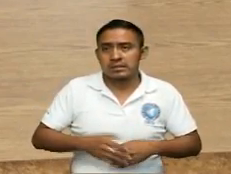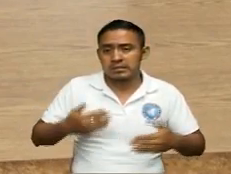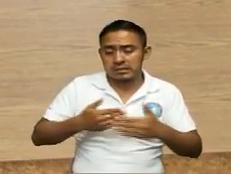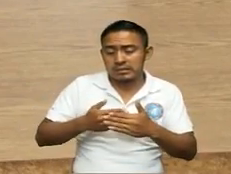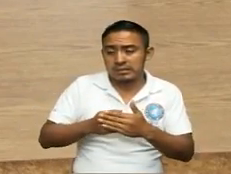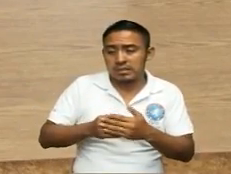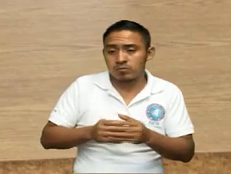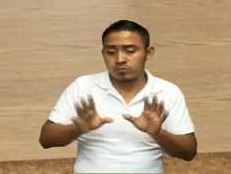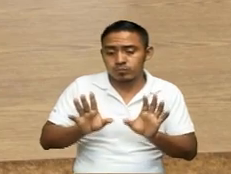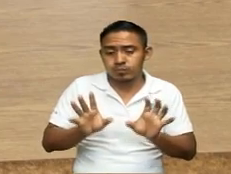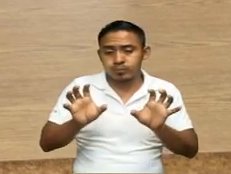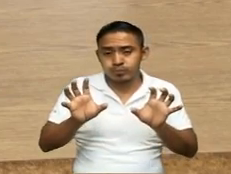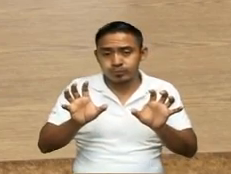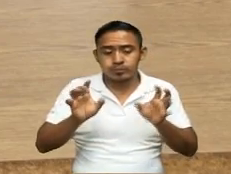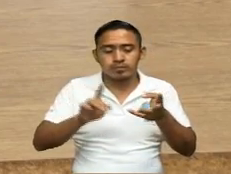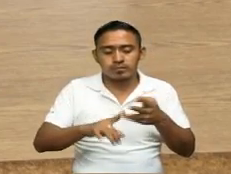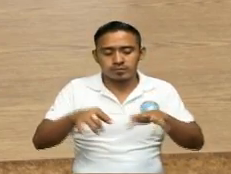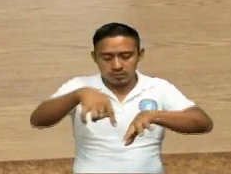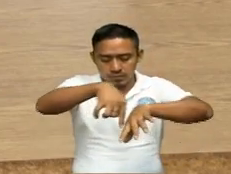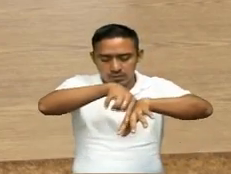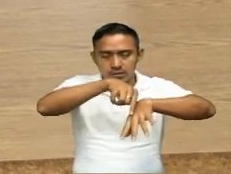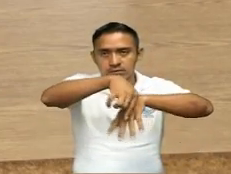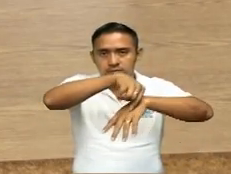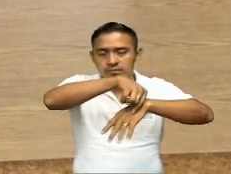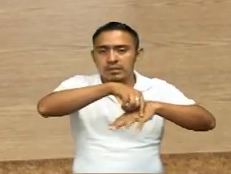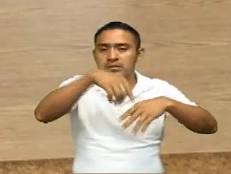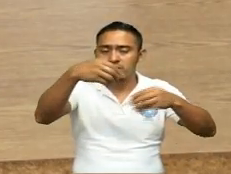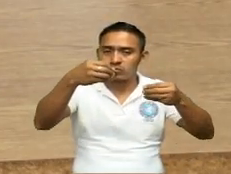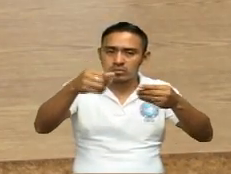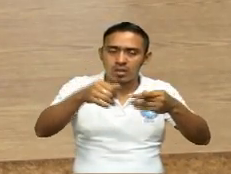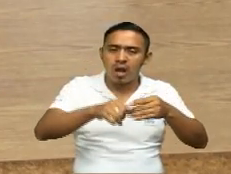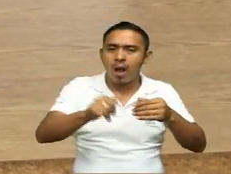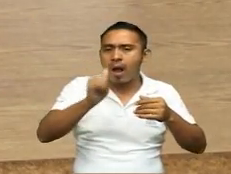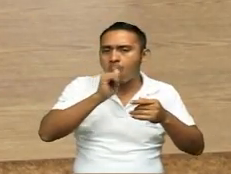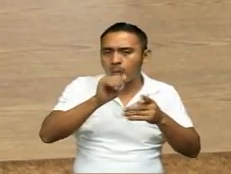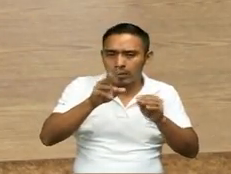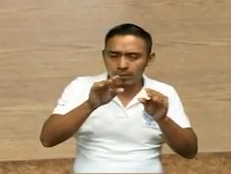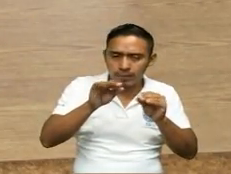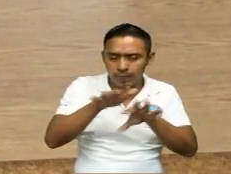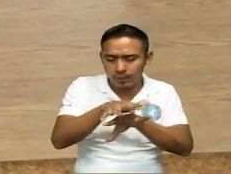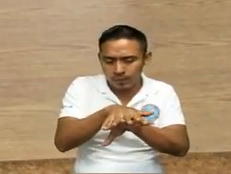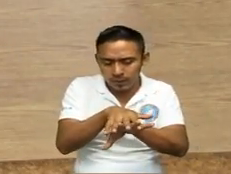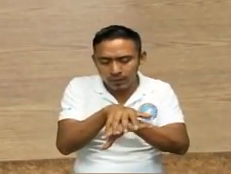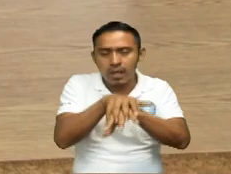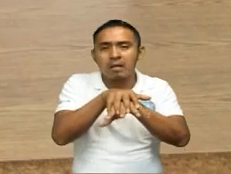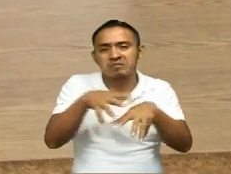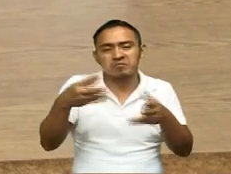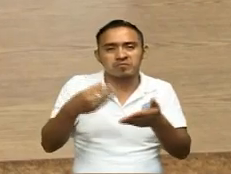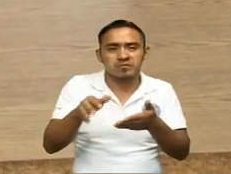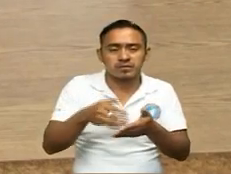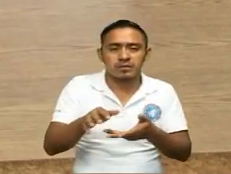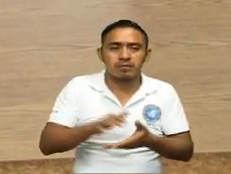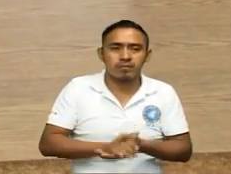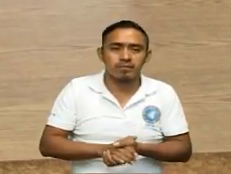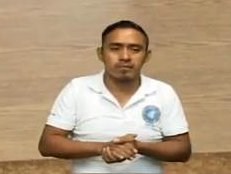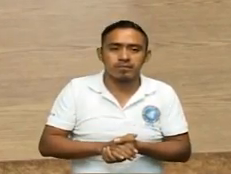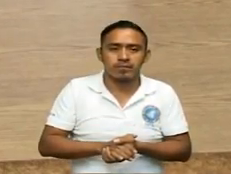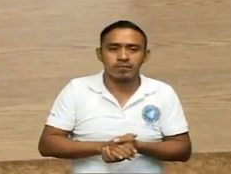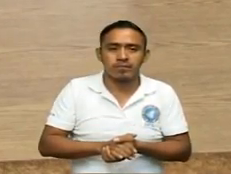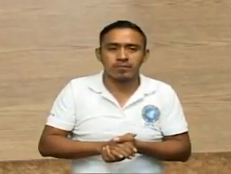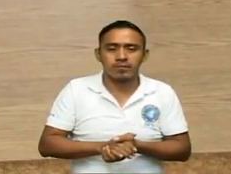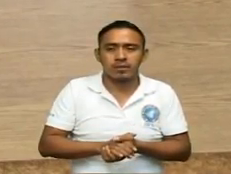entre medio de los dedos. Todo eso son, todo aquel lugar donde, donde hay humedad, es proclive a hacer infecciones. La parte del recto también, de los